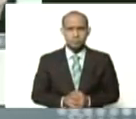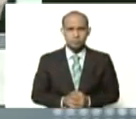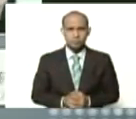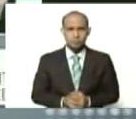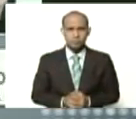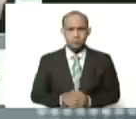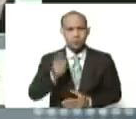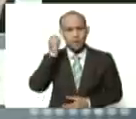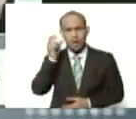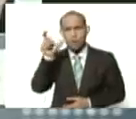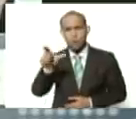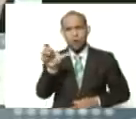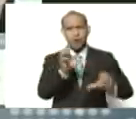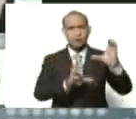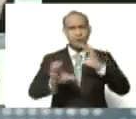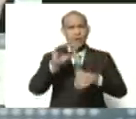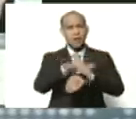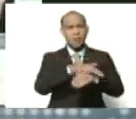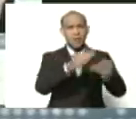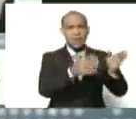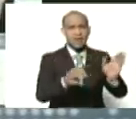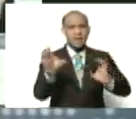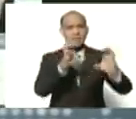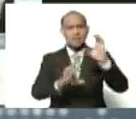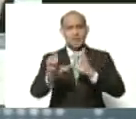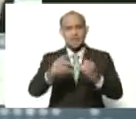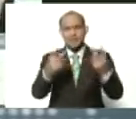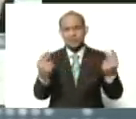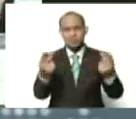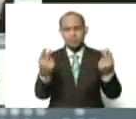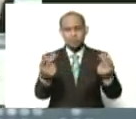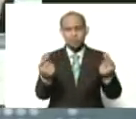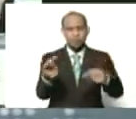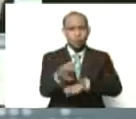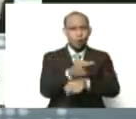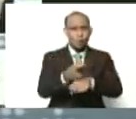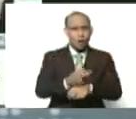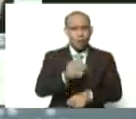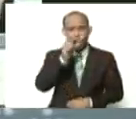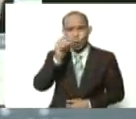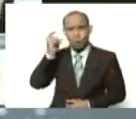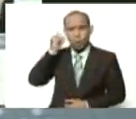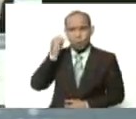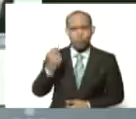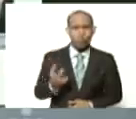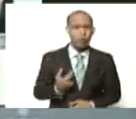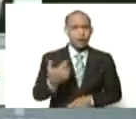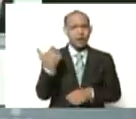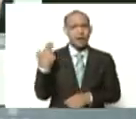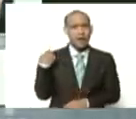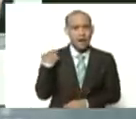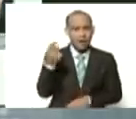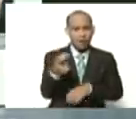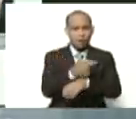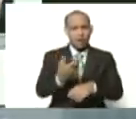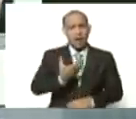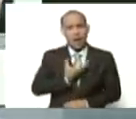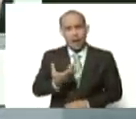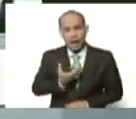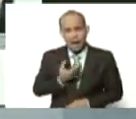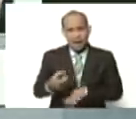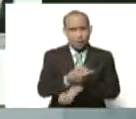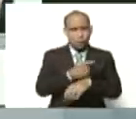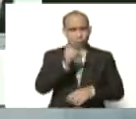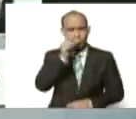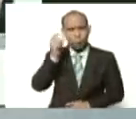Y ministra de la Ciencia, Gabriela Jiménez, a tiempo. Gobernadores, gobernadoras, jefe de gobierno, alcaldes, alcaldesa, a